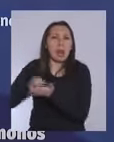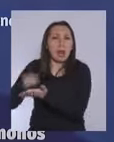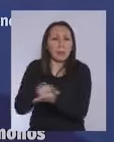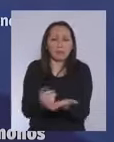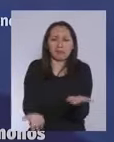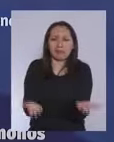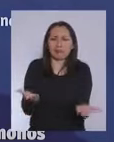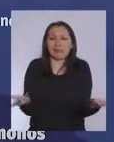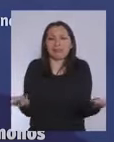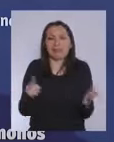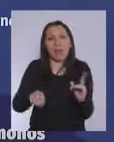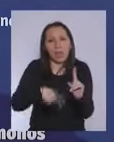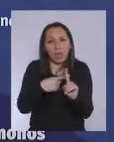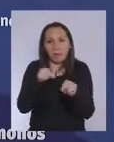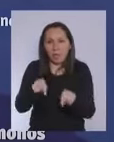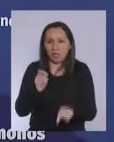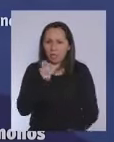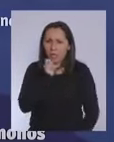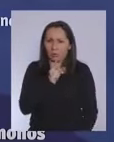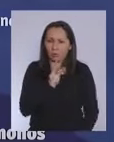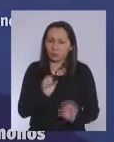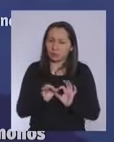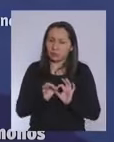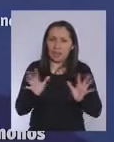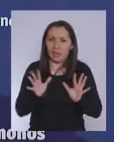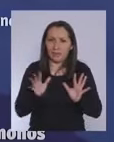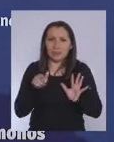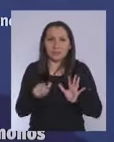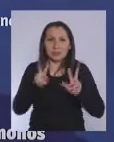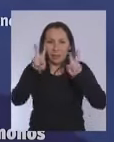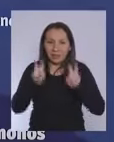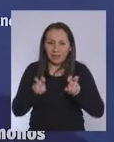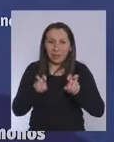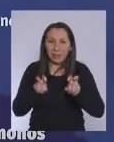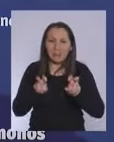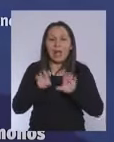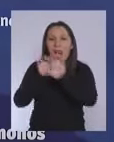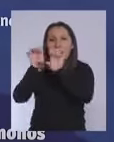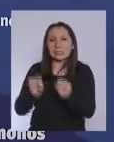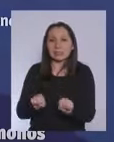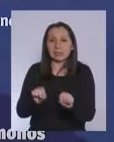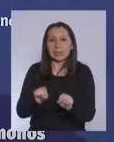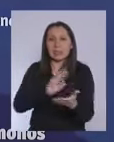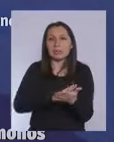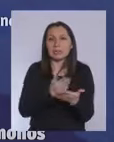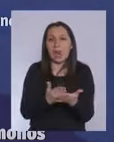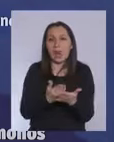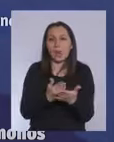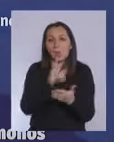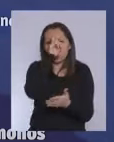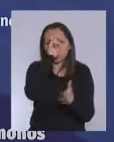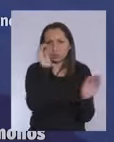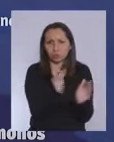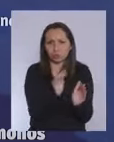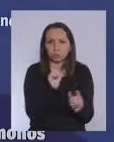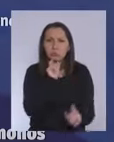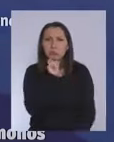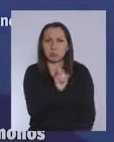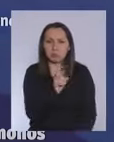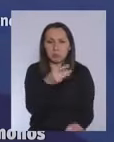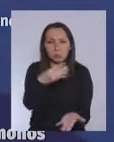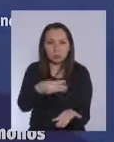además aquí hay una acusación gravísima en contra del sistema de salud primaria en contra de los